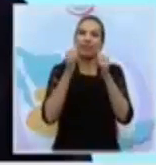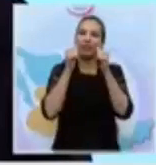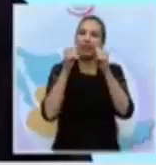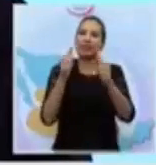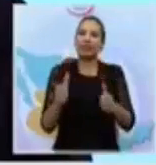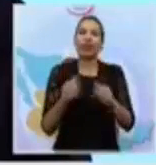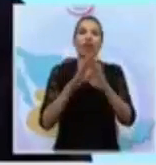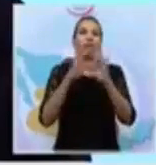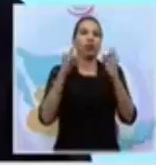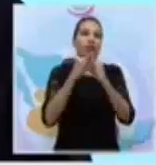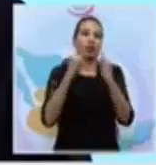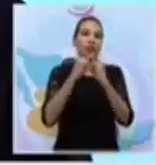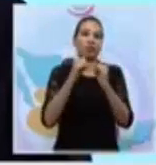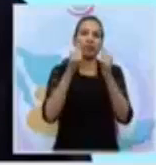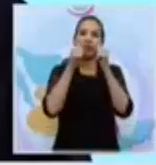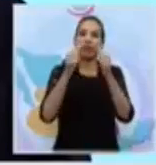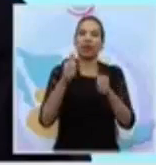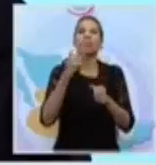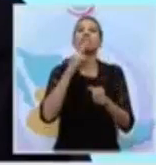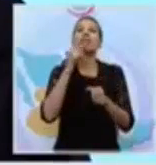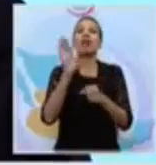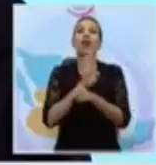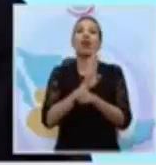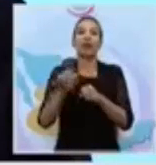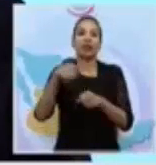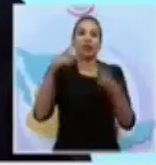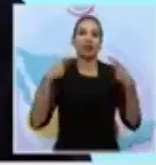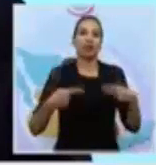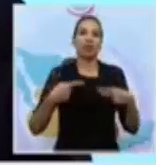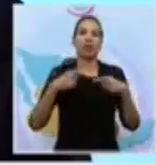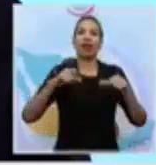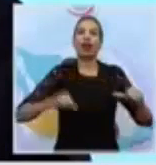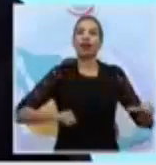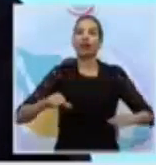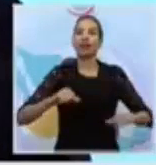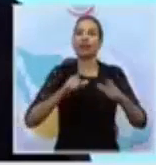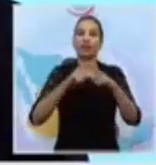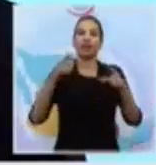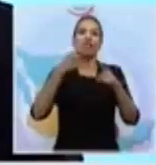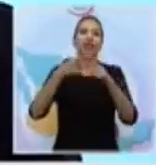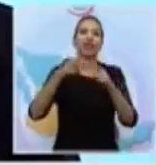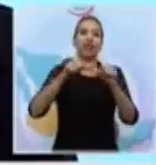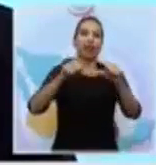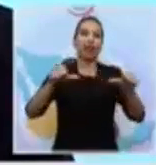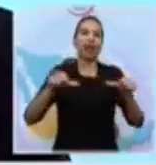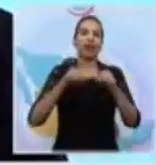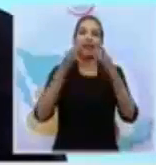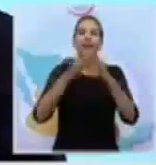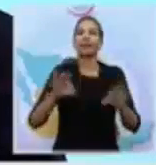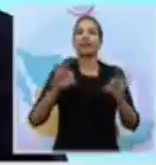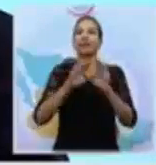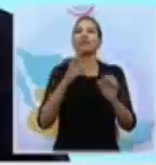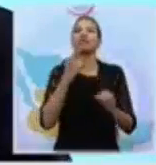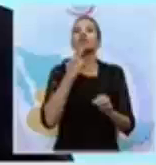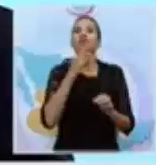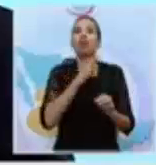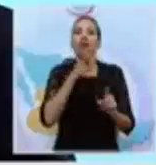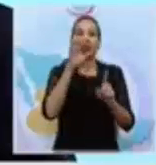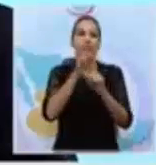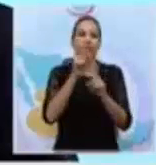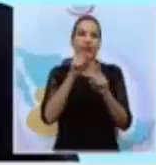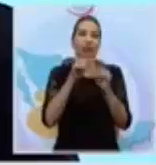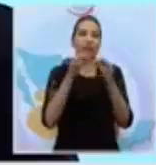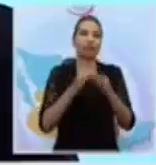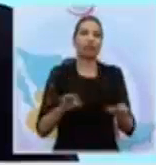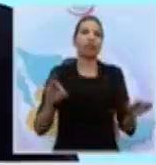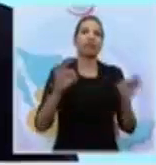institucionalizado con el bienestar, por lo que las acciones se extienden a todas las áreas vitales para alcanzarlo. Prevalece